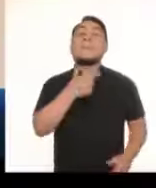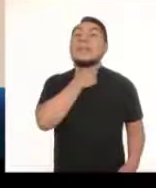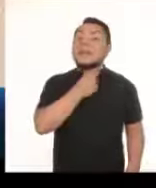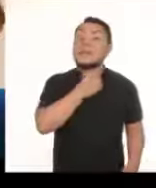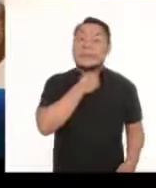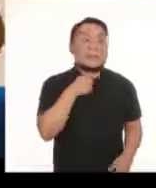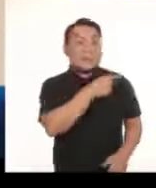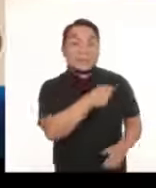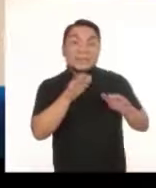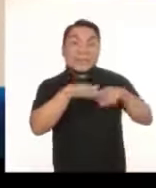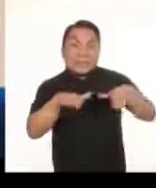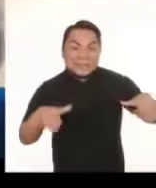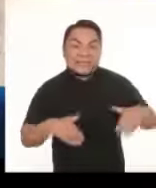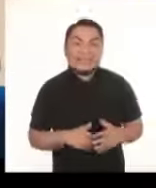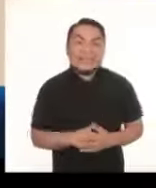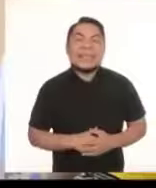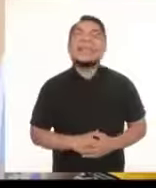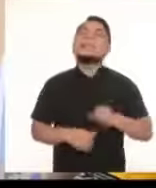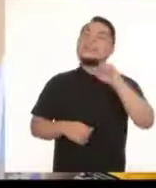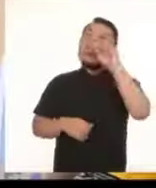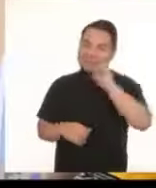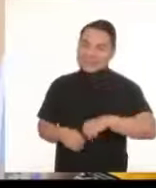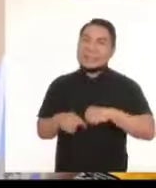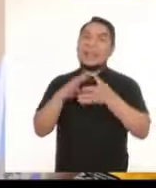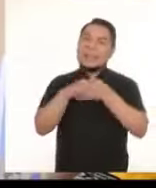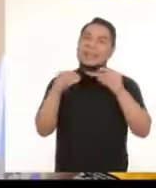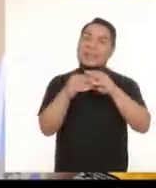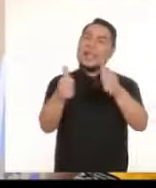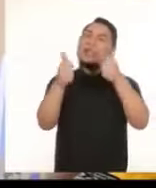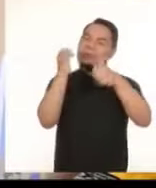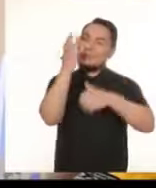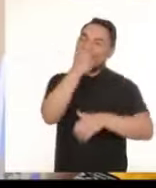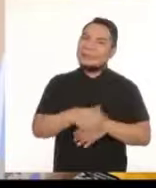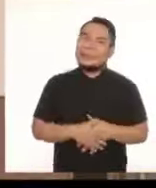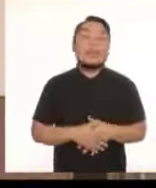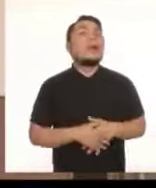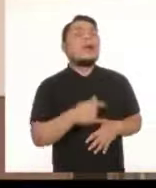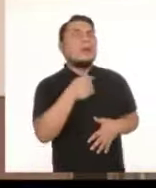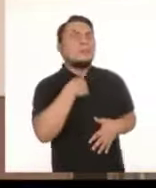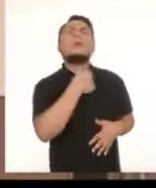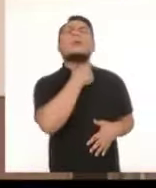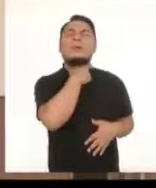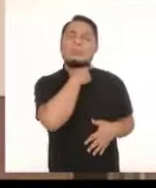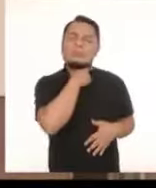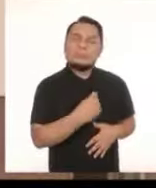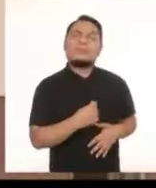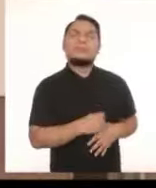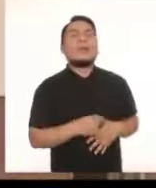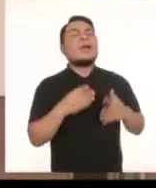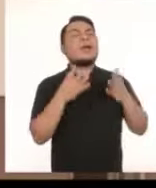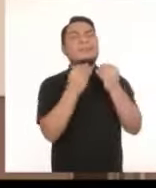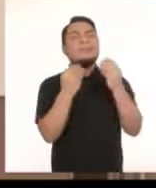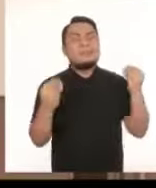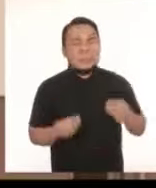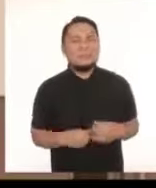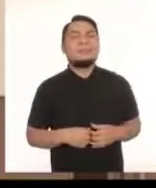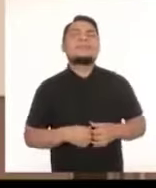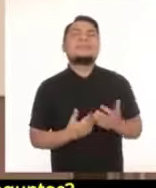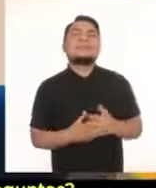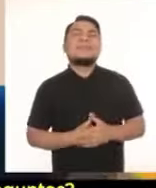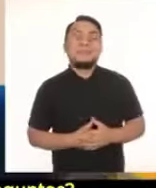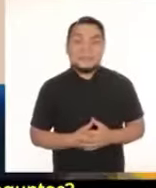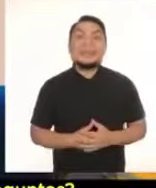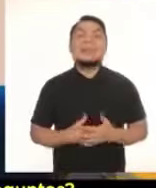¿Les gustó, guaguacunas? ¡Sí! ¡Qué gran historia! Me gustó mucho,